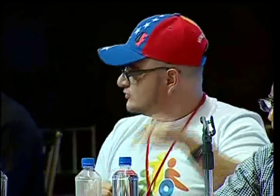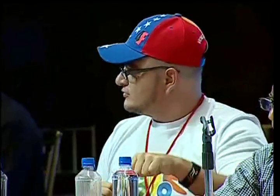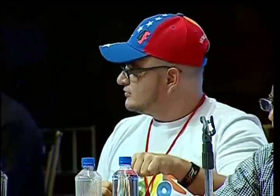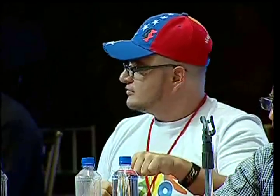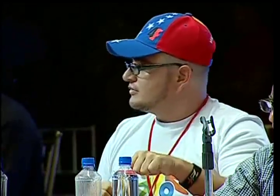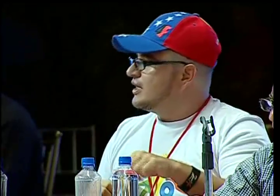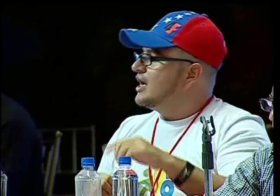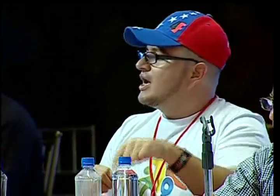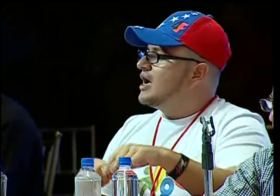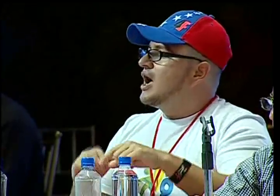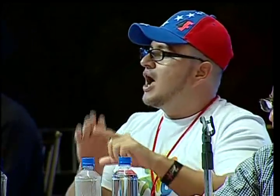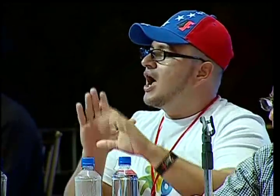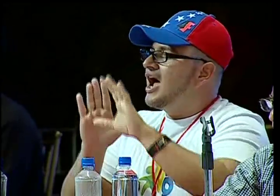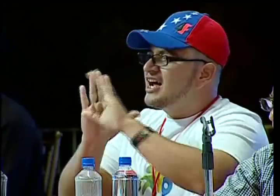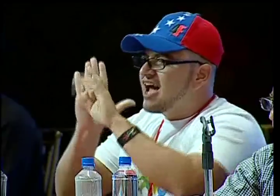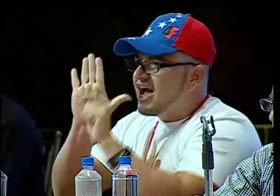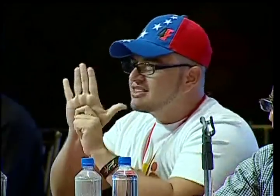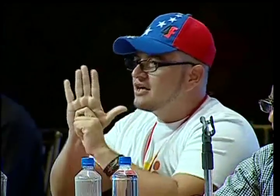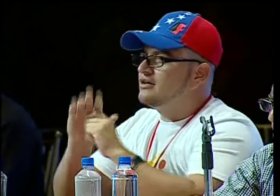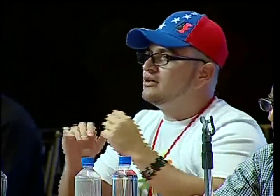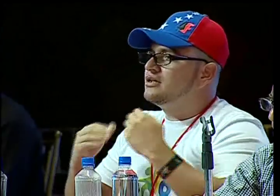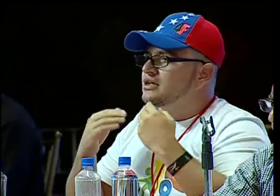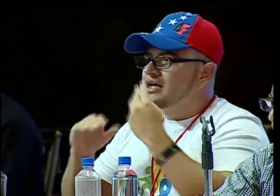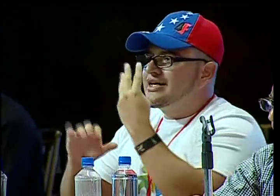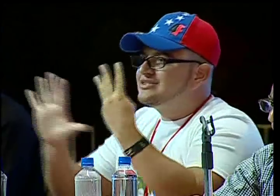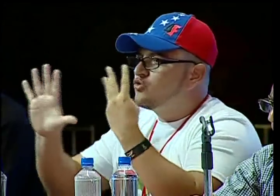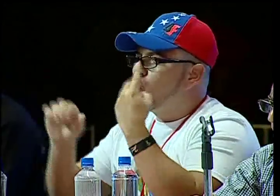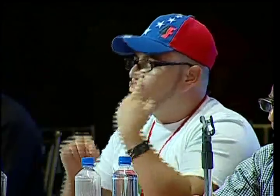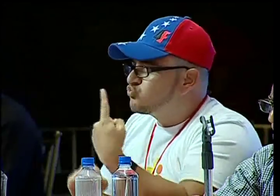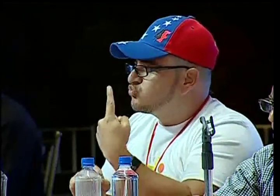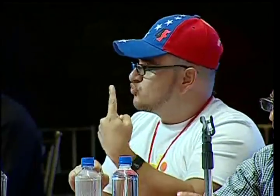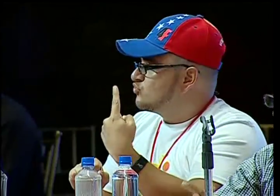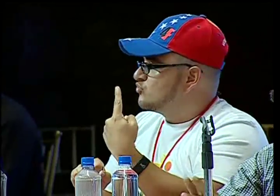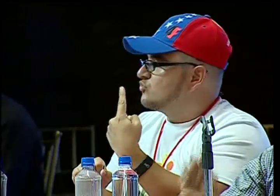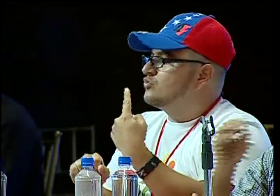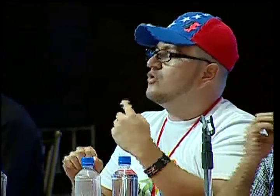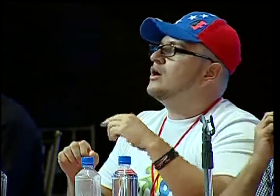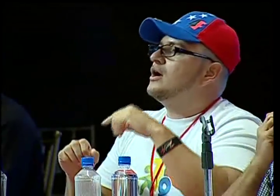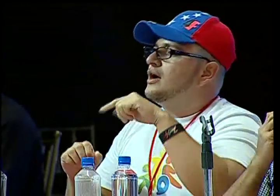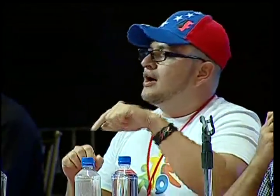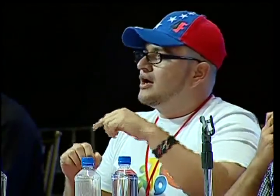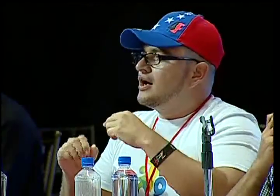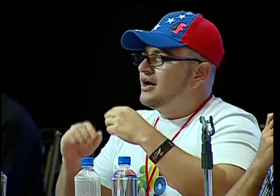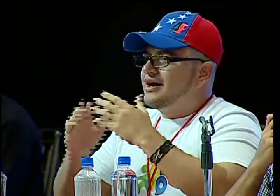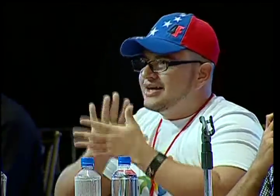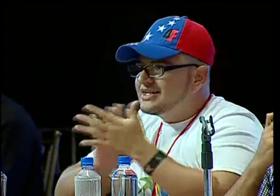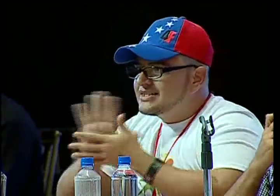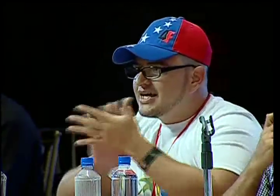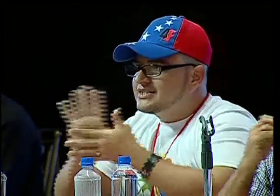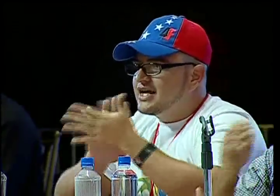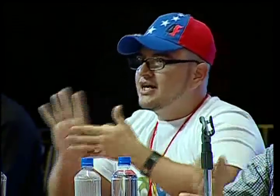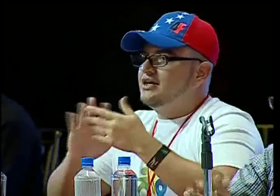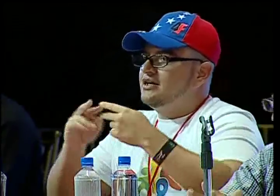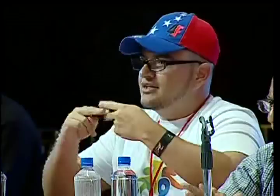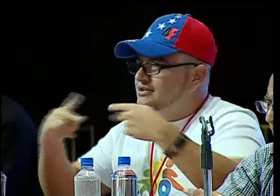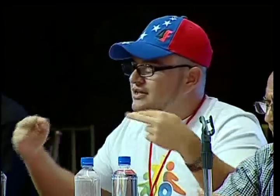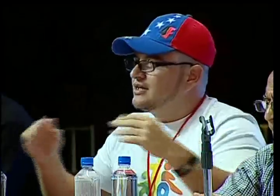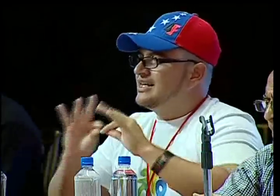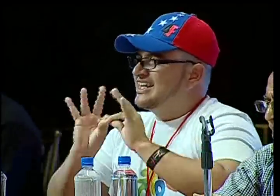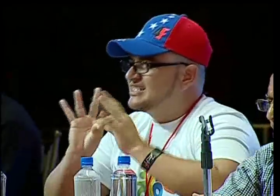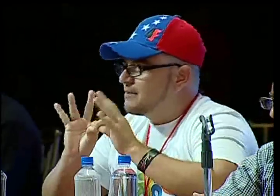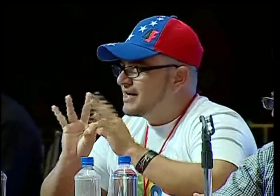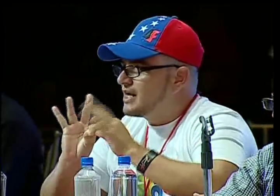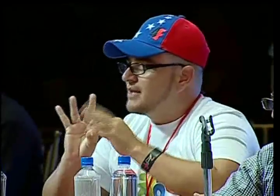Hicimos un trabajo grande de trabajo gracias a la Constitución, el artículo 81 que nos